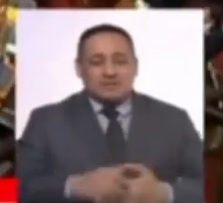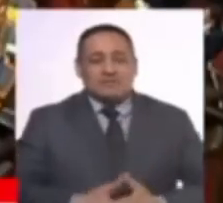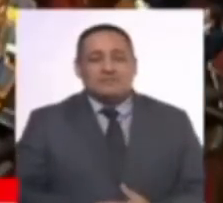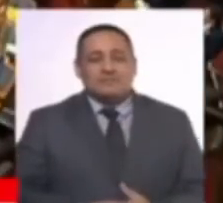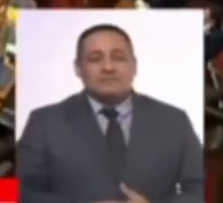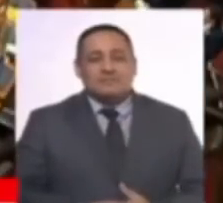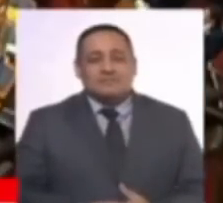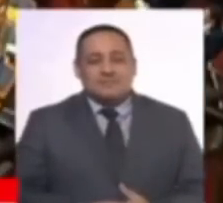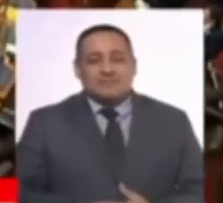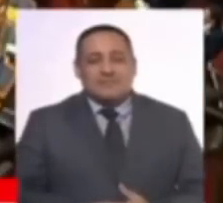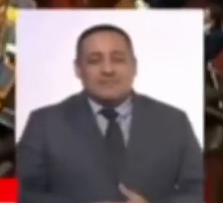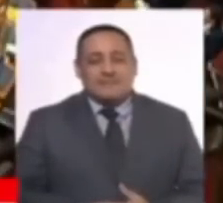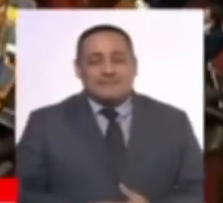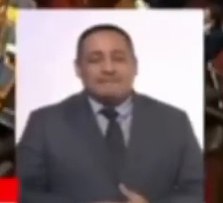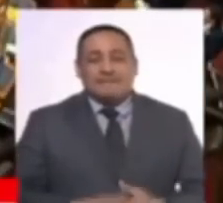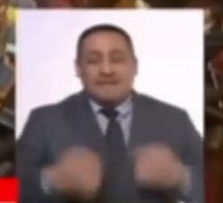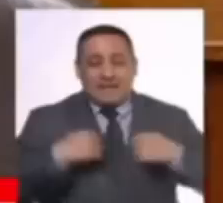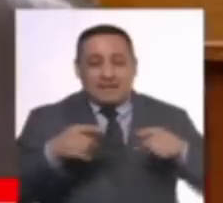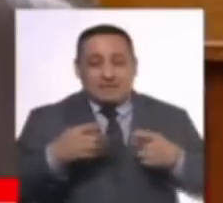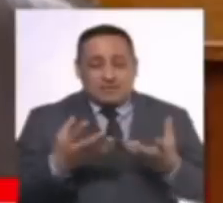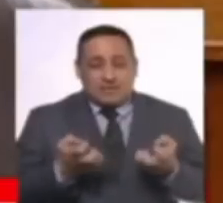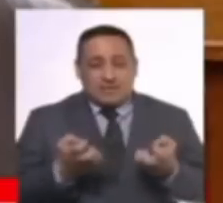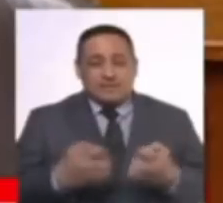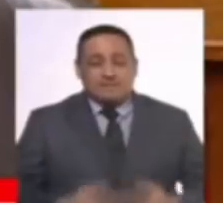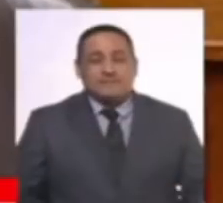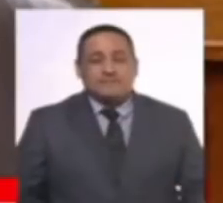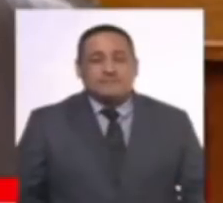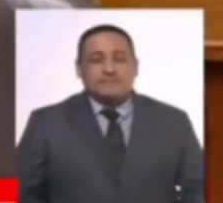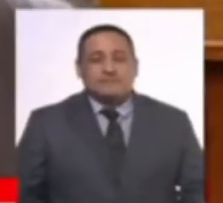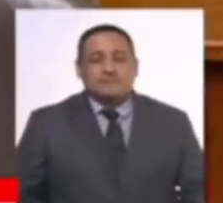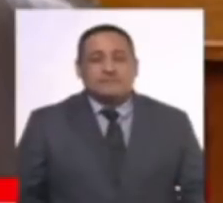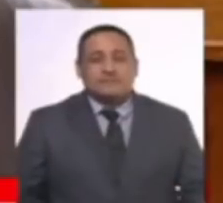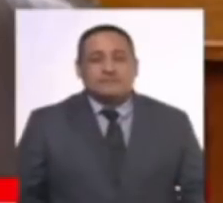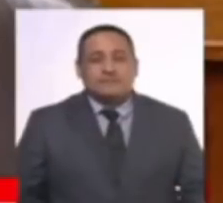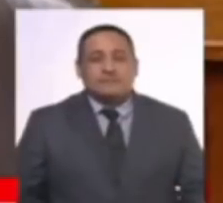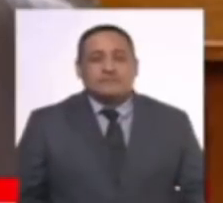Sí. No, eso quiere...